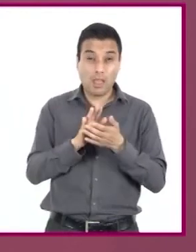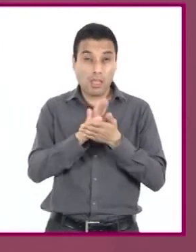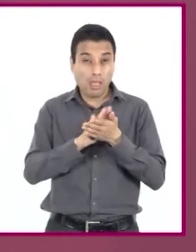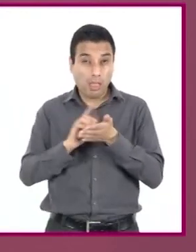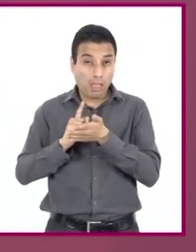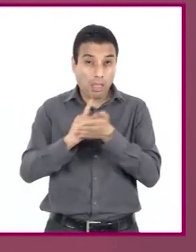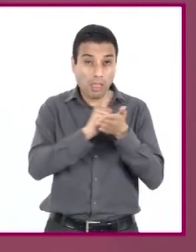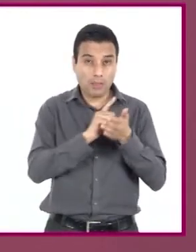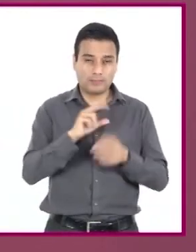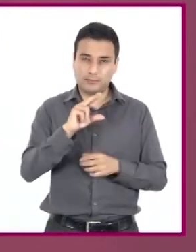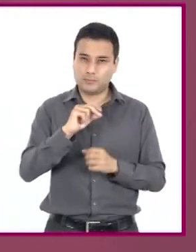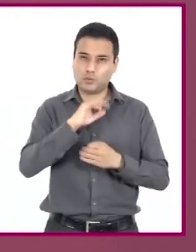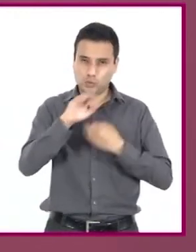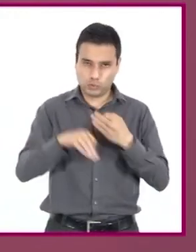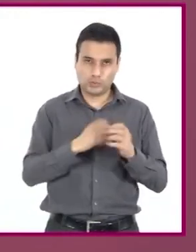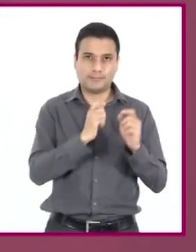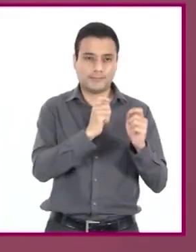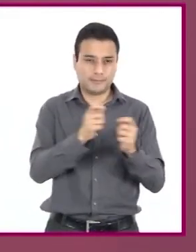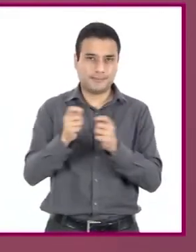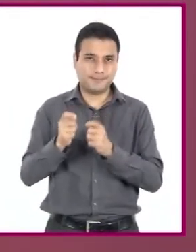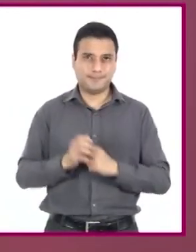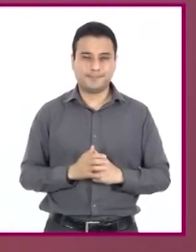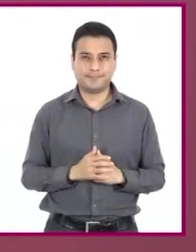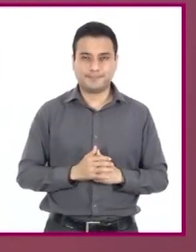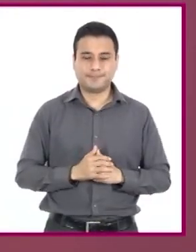regular termina siendo la mamá.